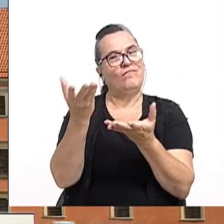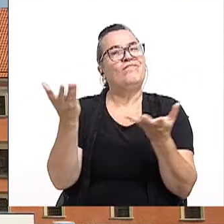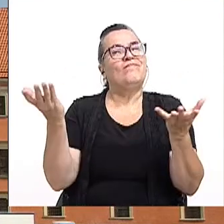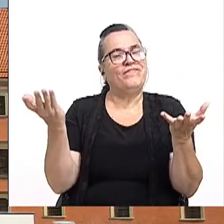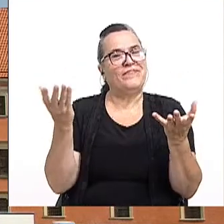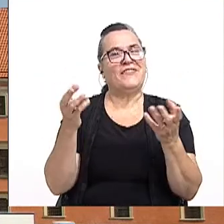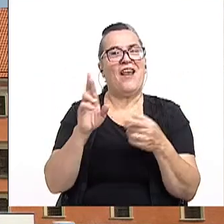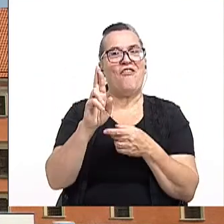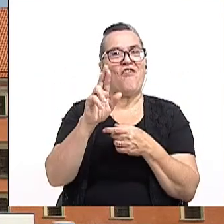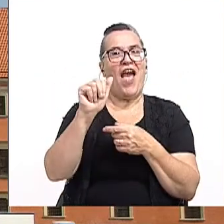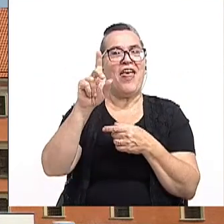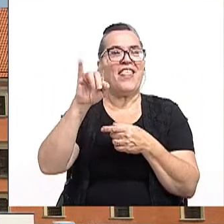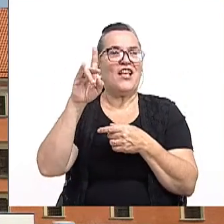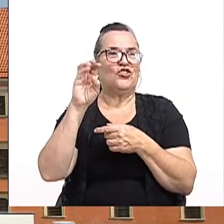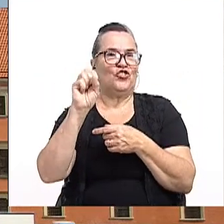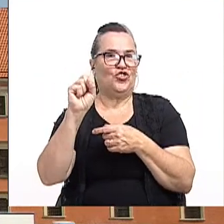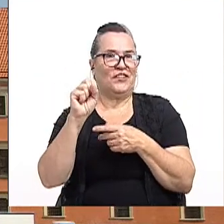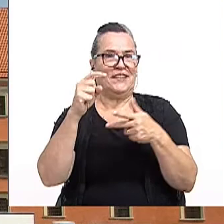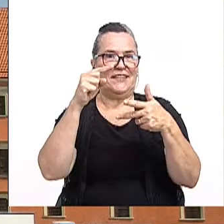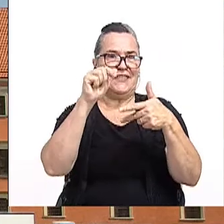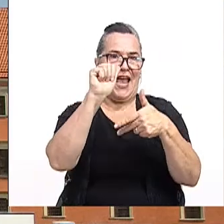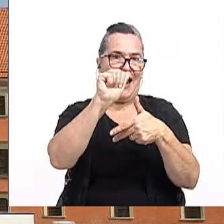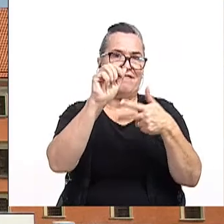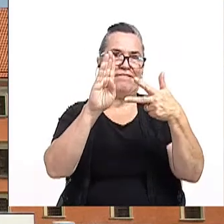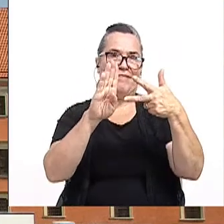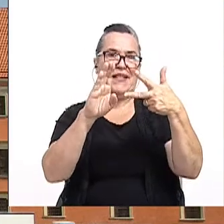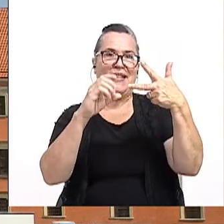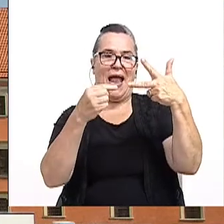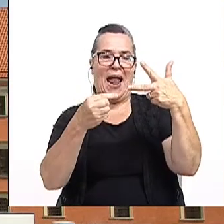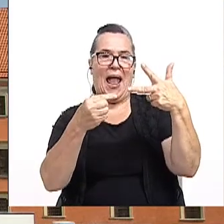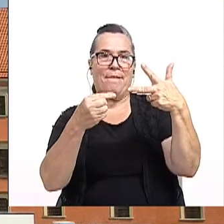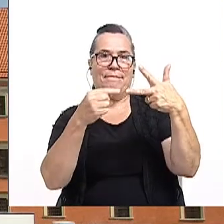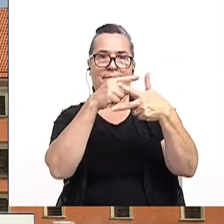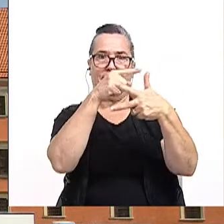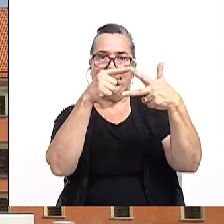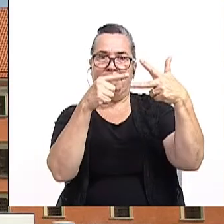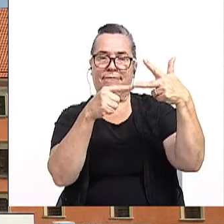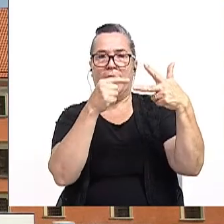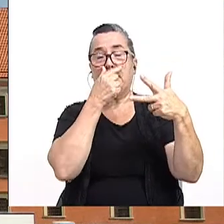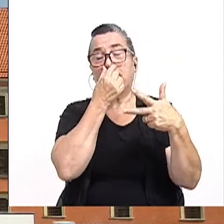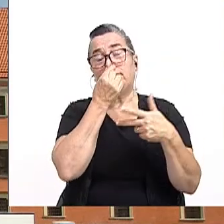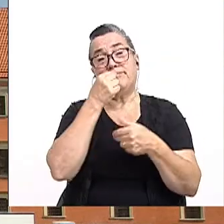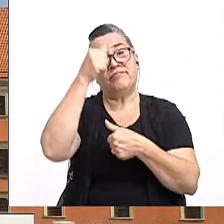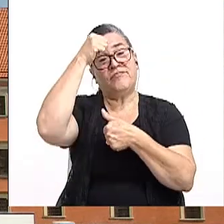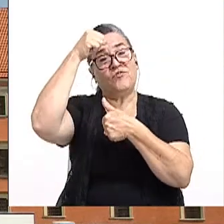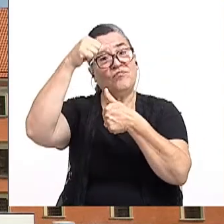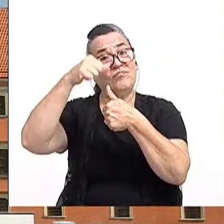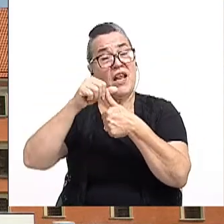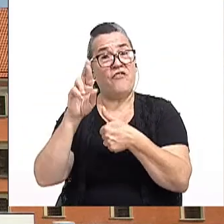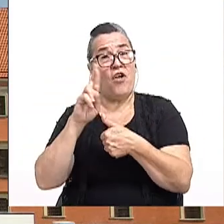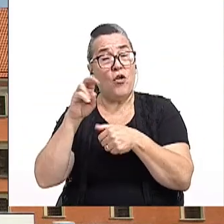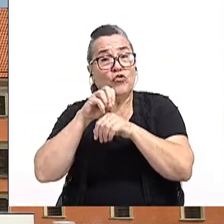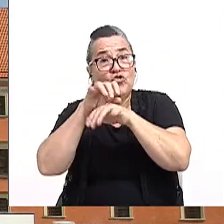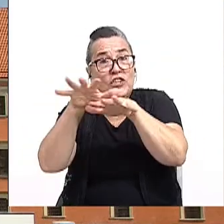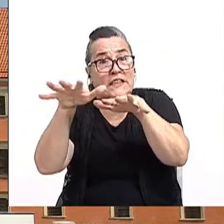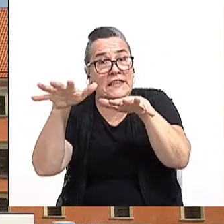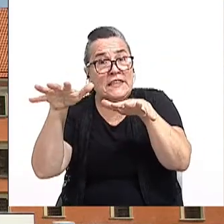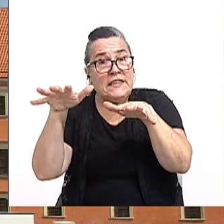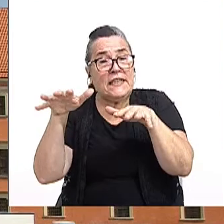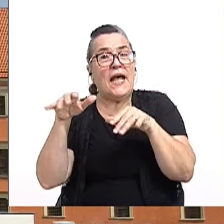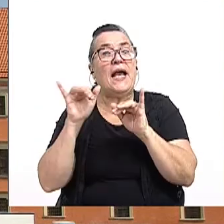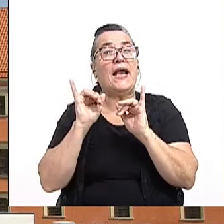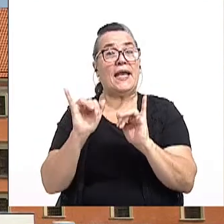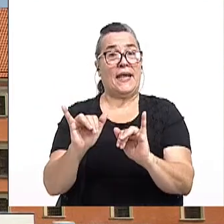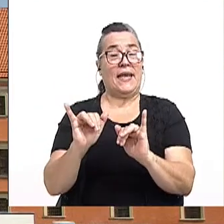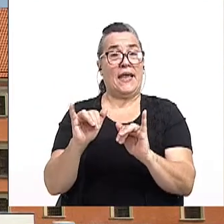estas radiaciones que estamos mencionando. Es importante también recordar que la radiactividad que estamos estudiando el día de hoy es una